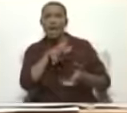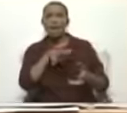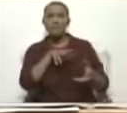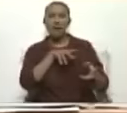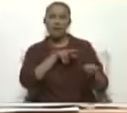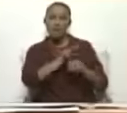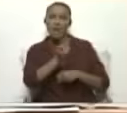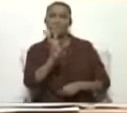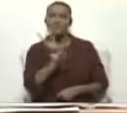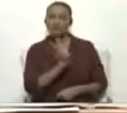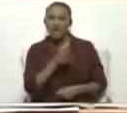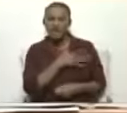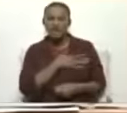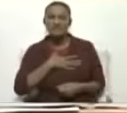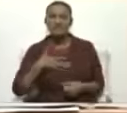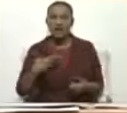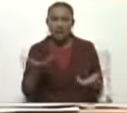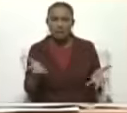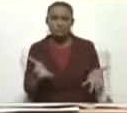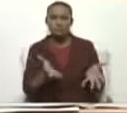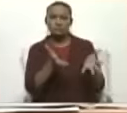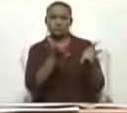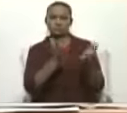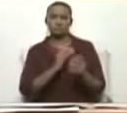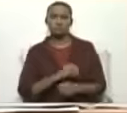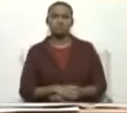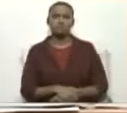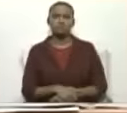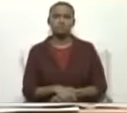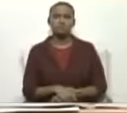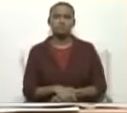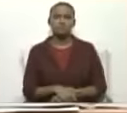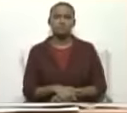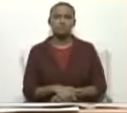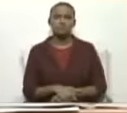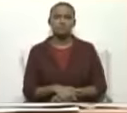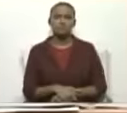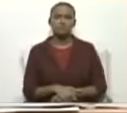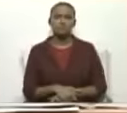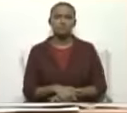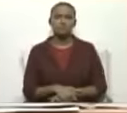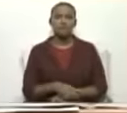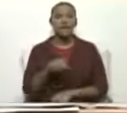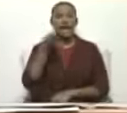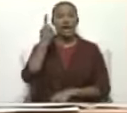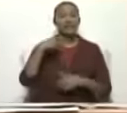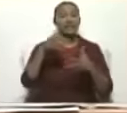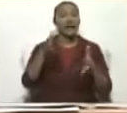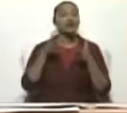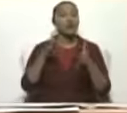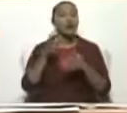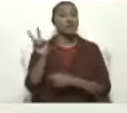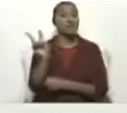Está tratando de provocar actos de violencia. Ayer ganó la Selección Nacional de